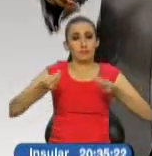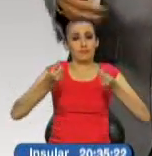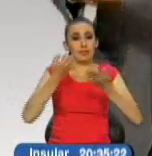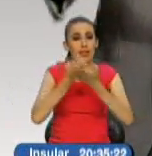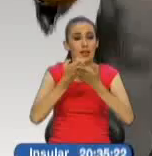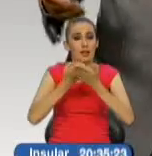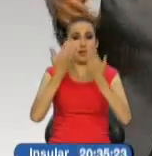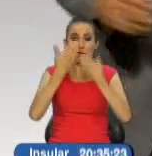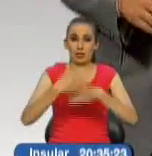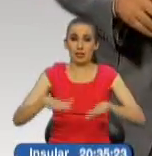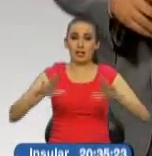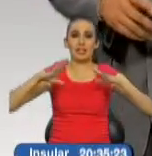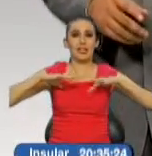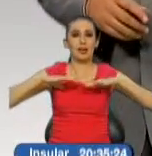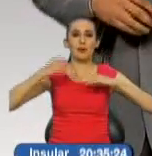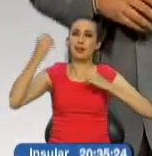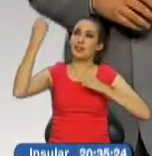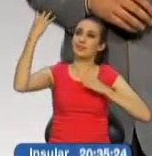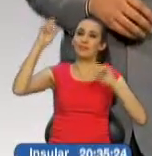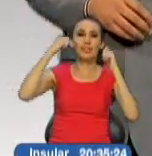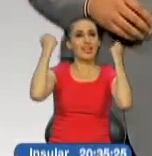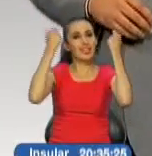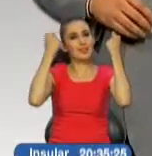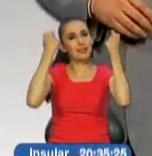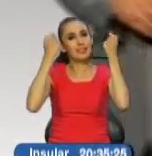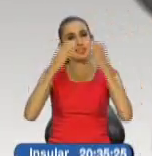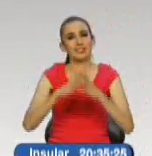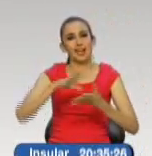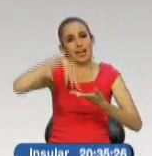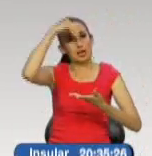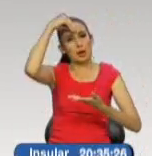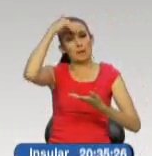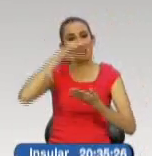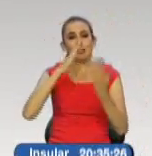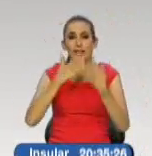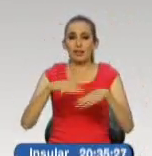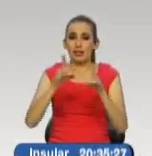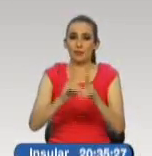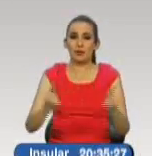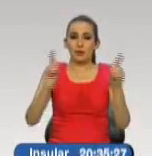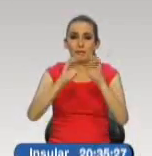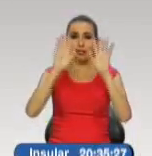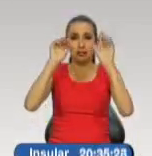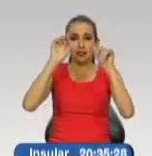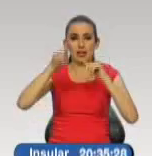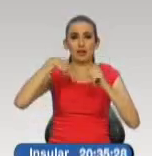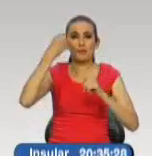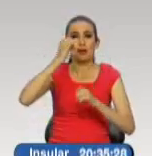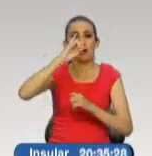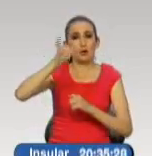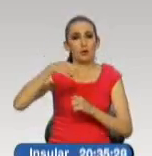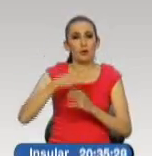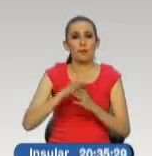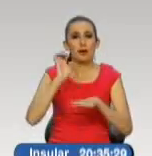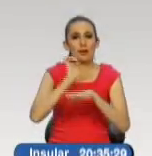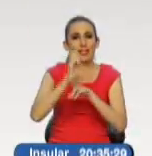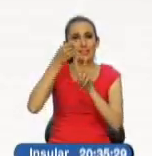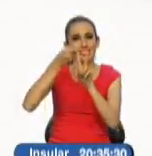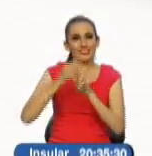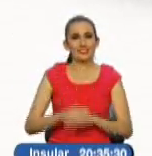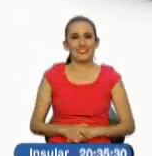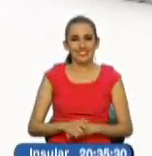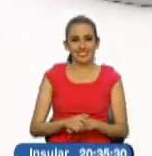fin del día es verano. Hay que divertirse y sobre todo hay que aprender. Con estos datos me despido, pero nos vemos la próxima semana por Ecuador